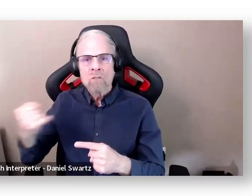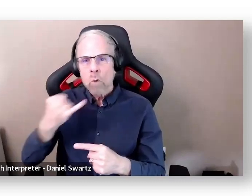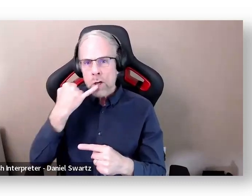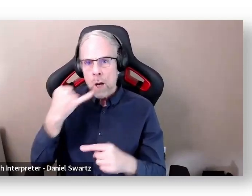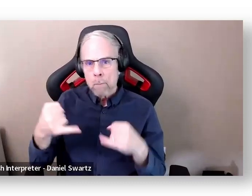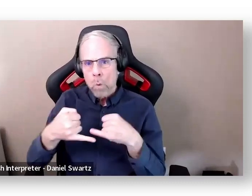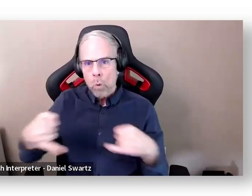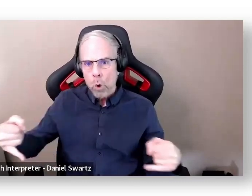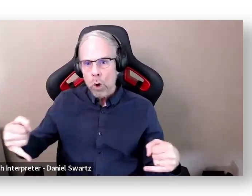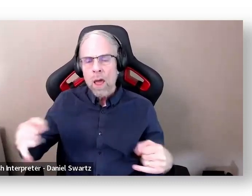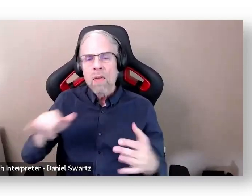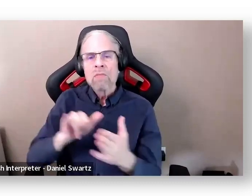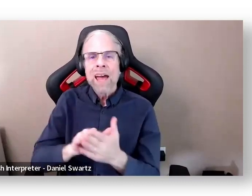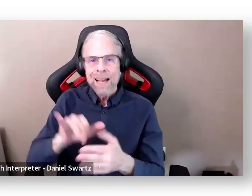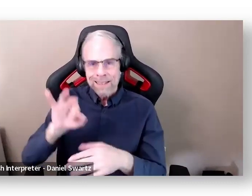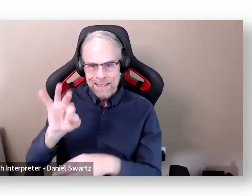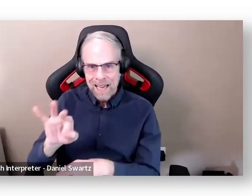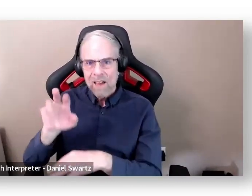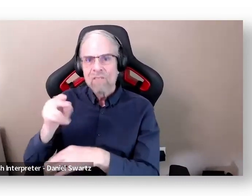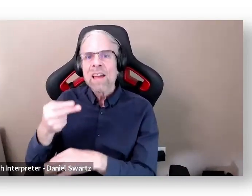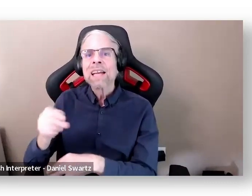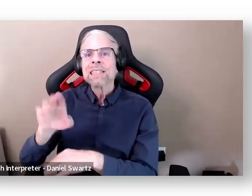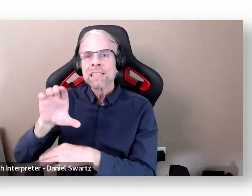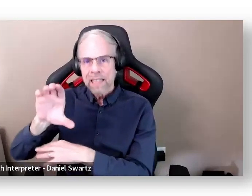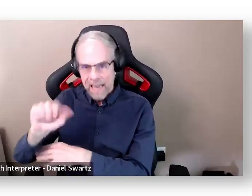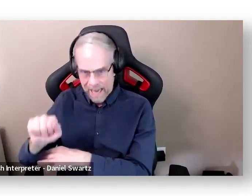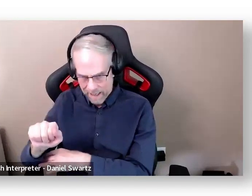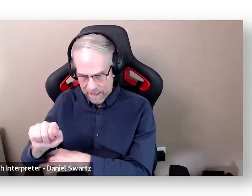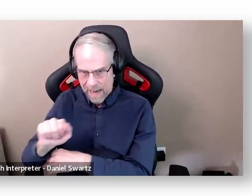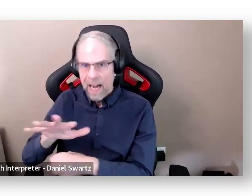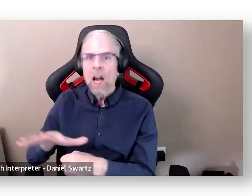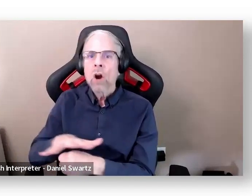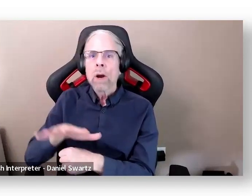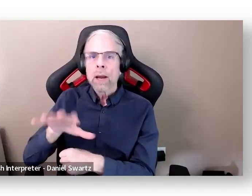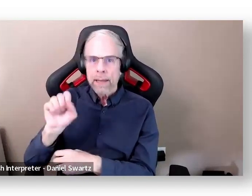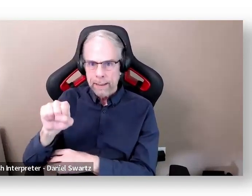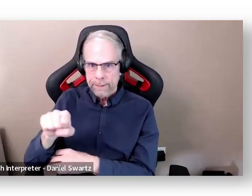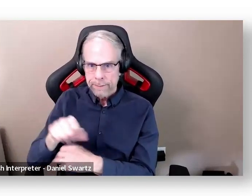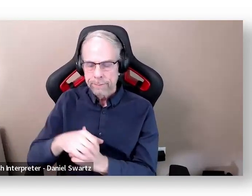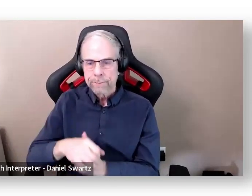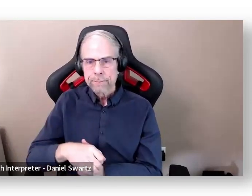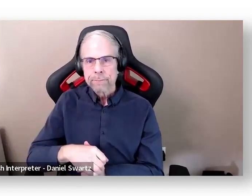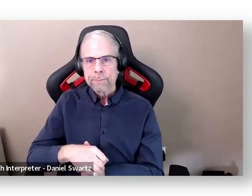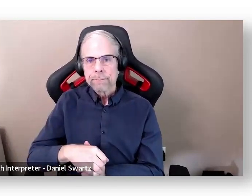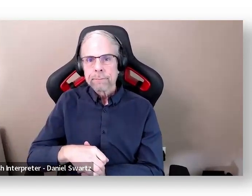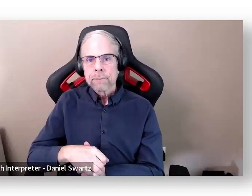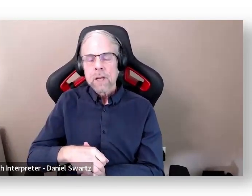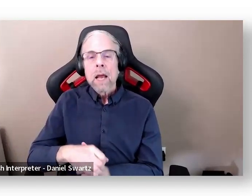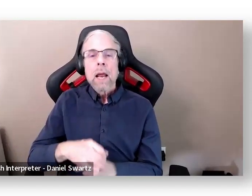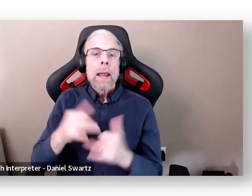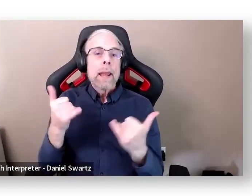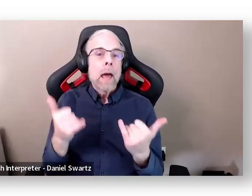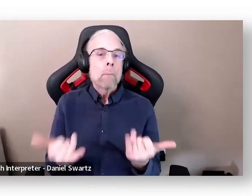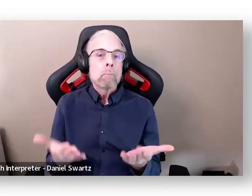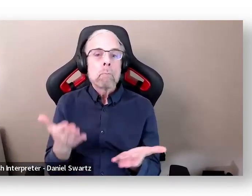hasta la frontera de California es una área de alta